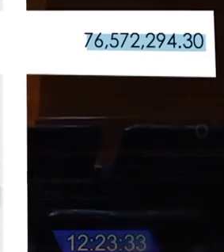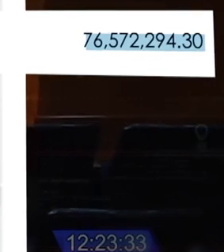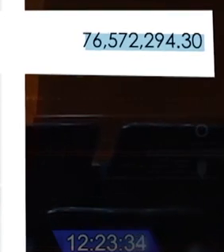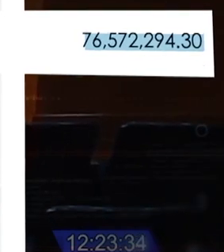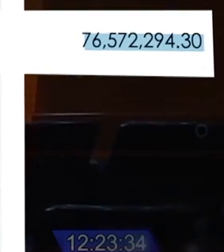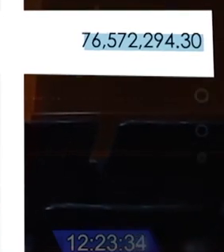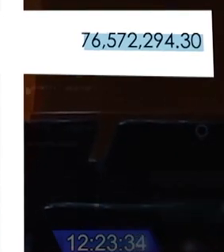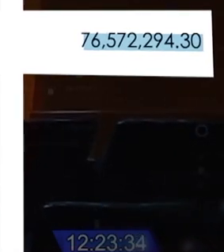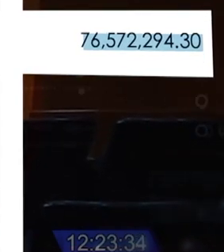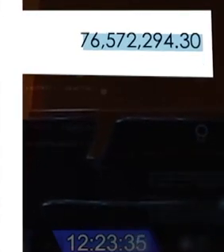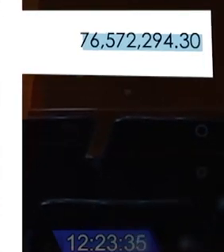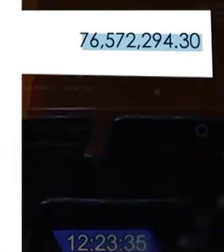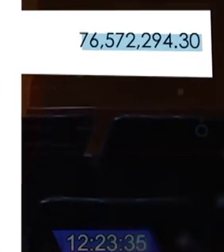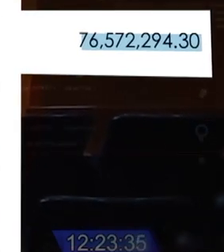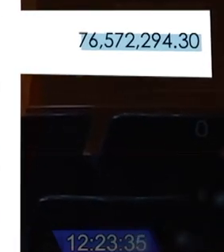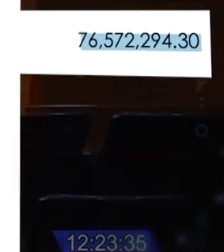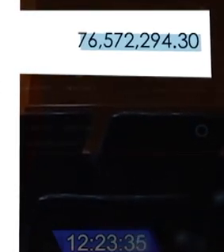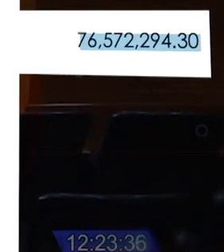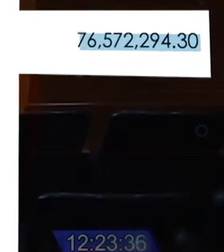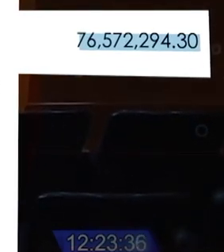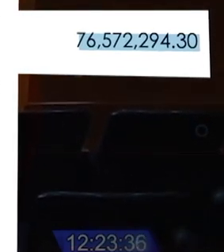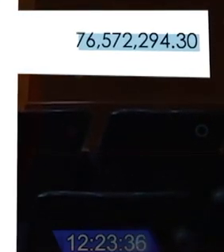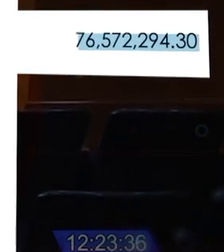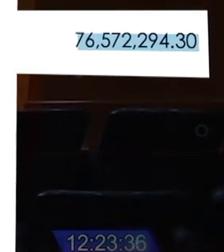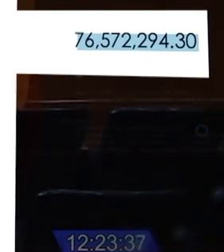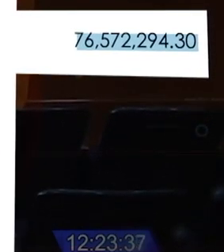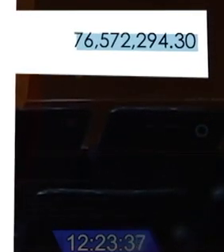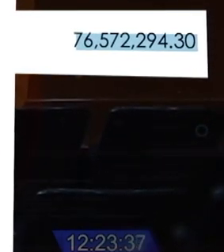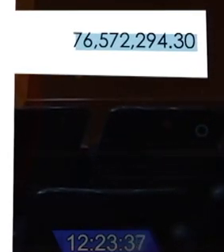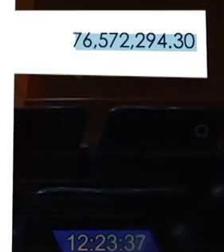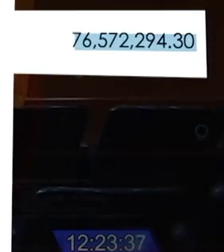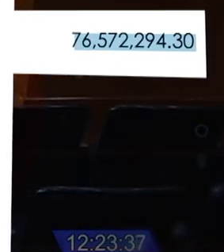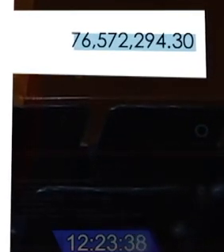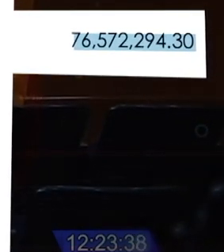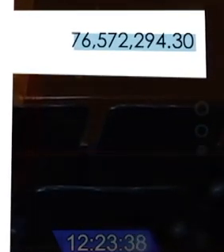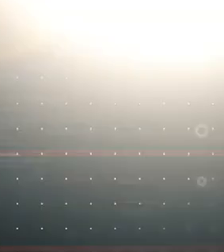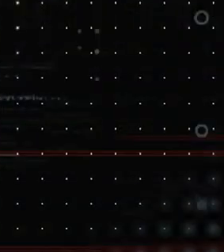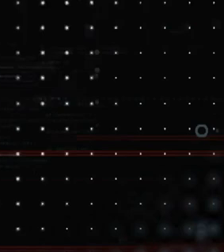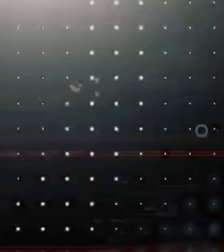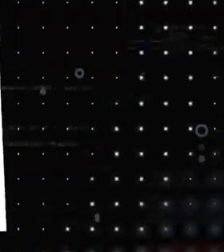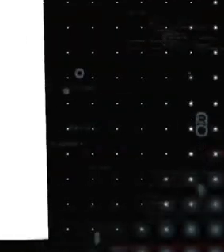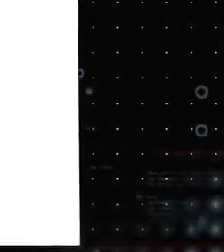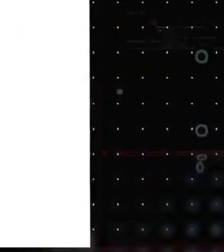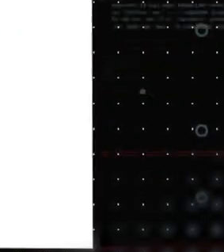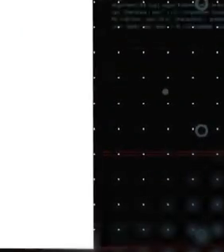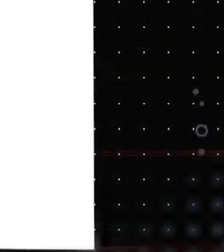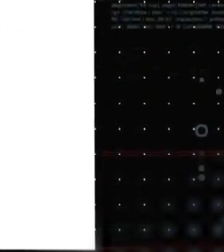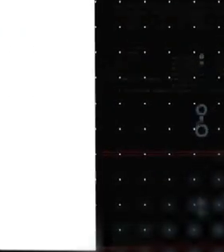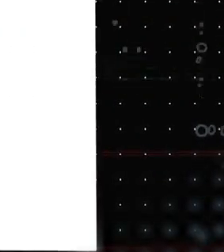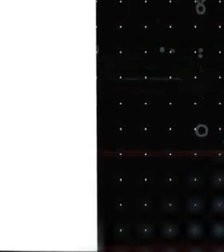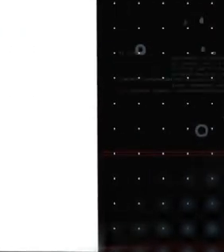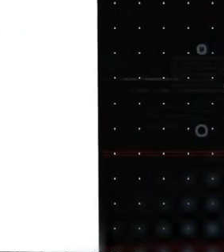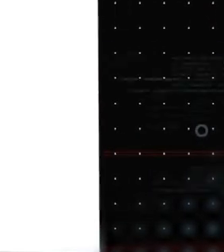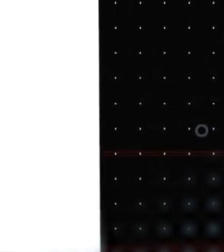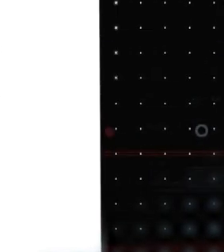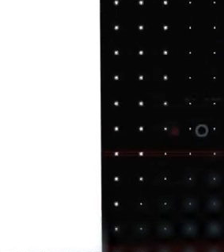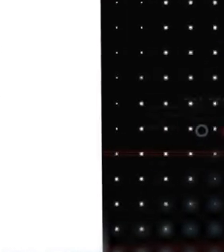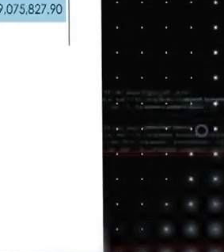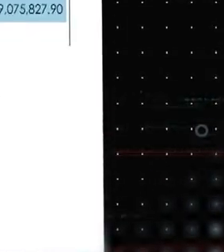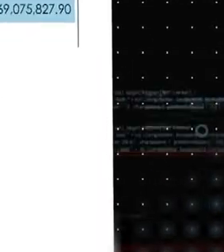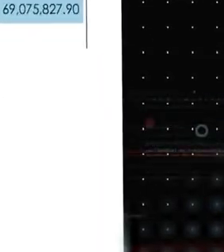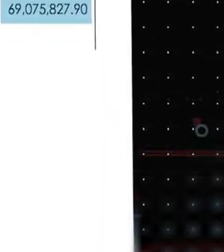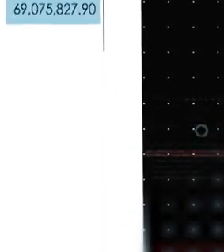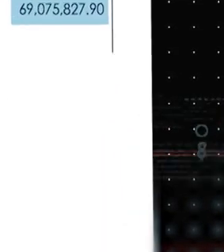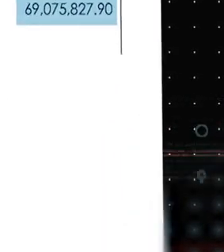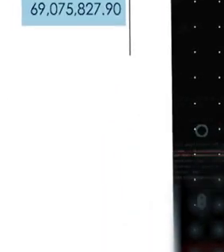76.572.294 pesos al mantenimiento de casa habitación de magistrados y jueces. El fideicomiso 80694